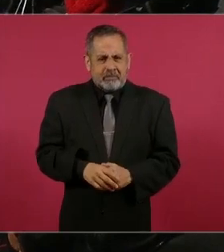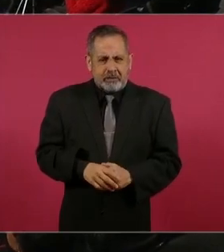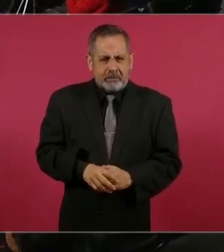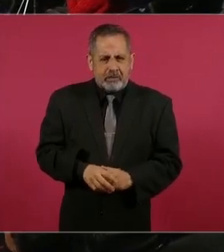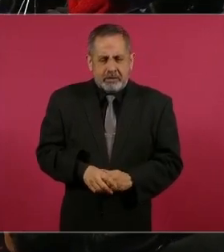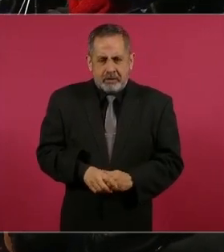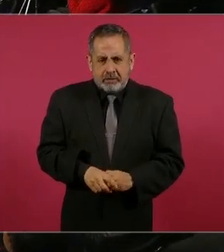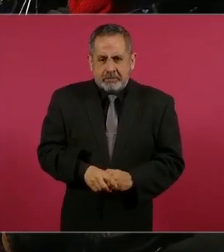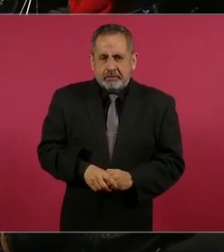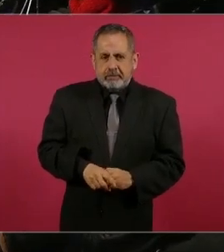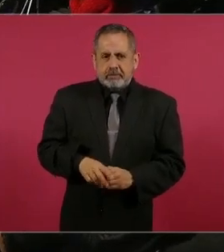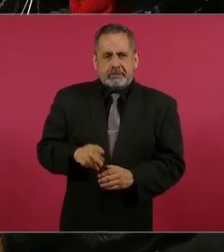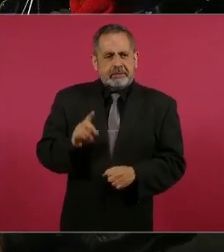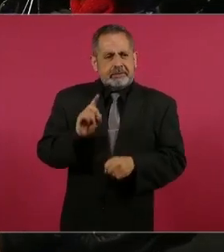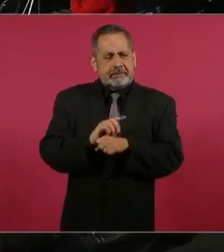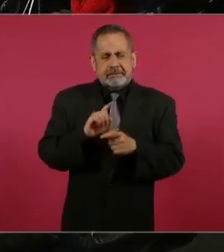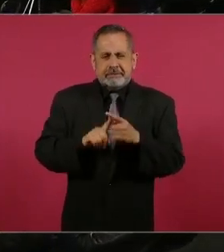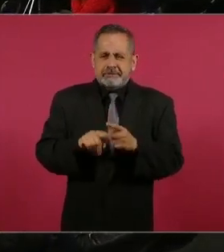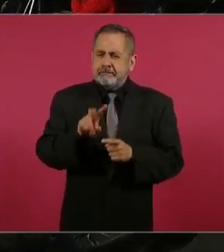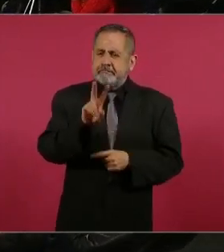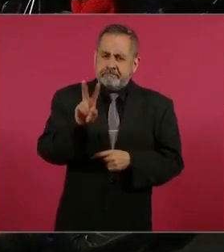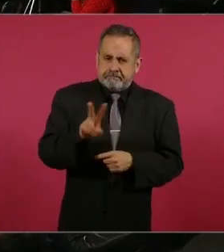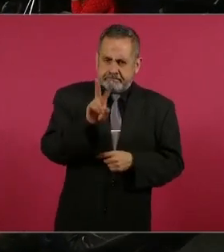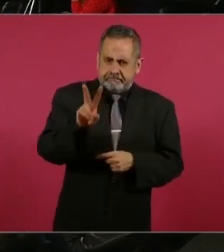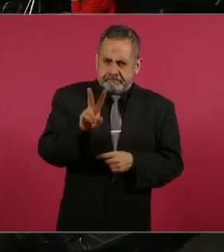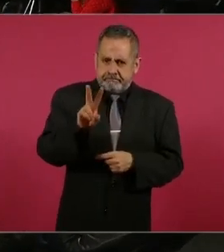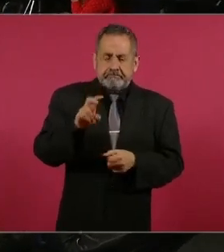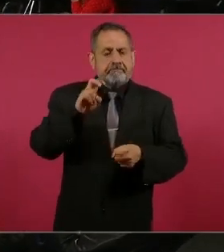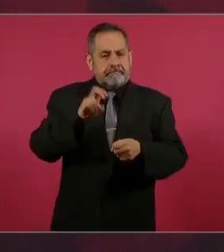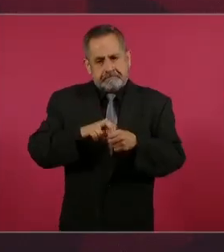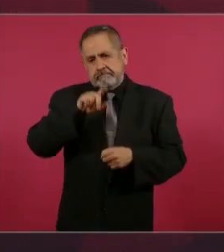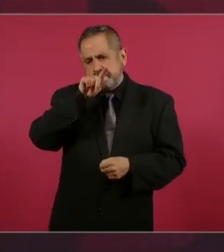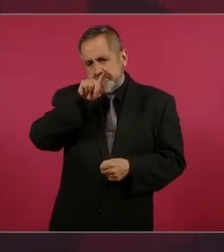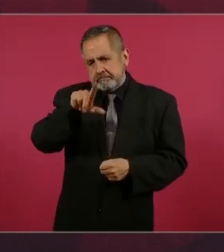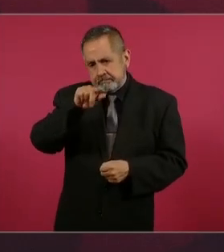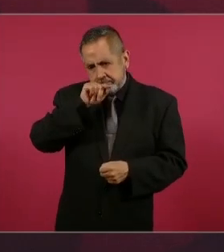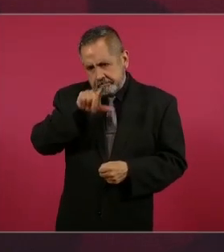Sí. Y el viernes voy a estar en Jalisco. ¿Y en